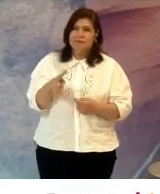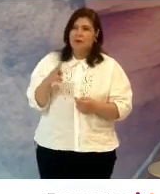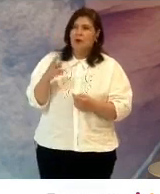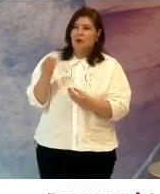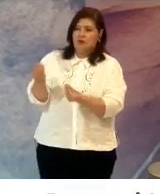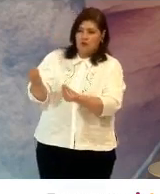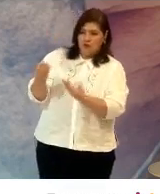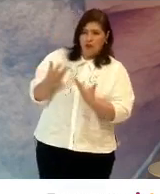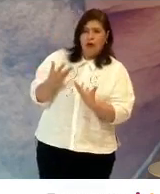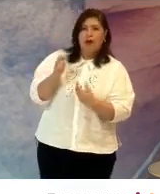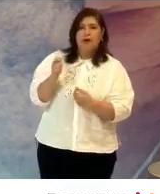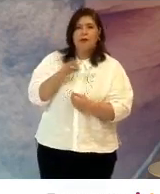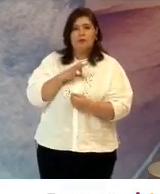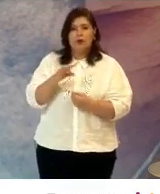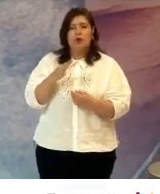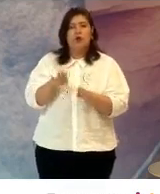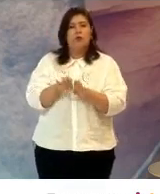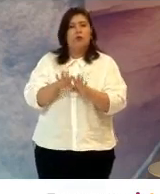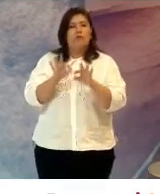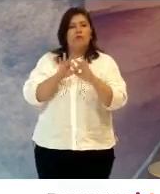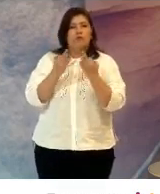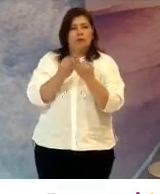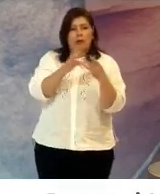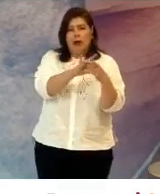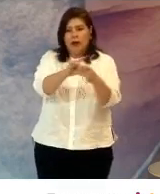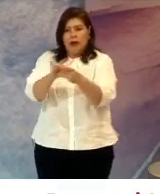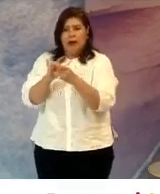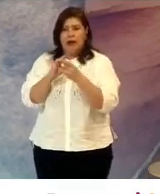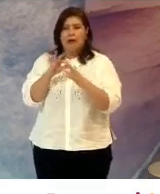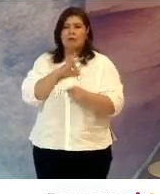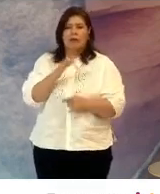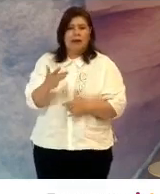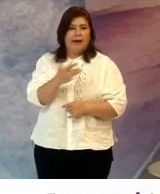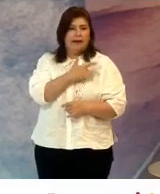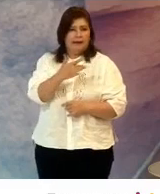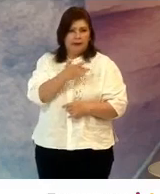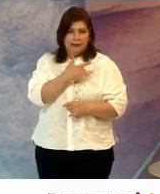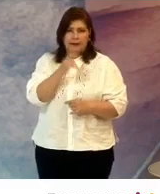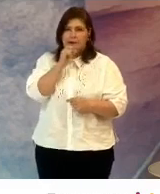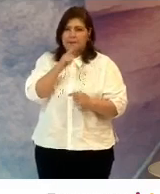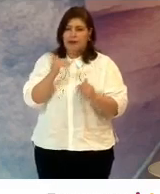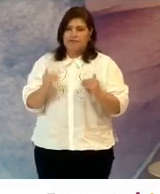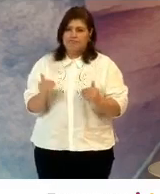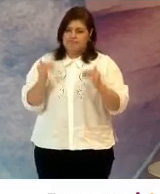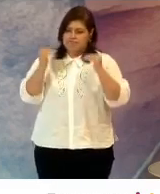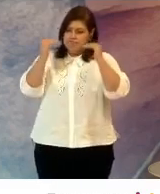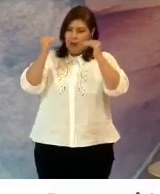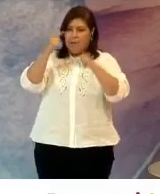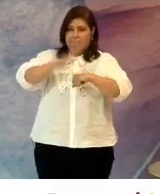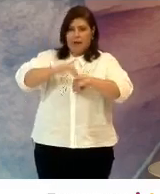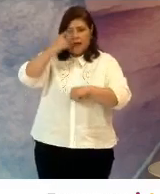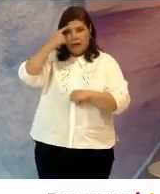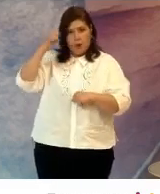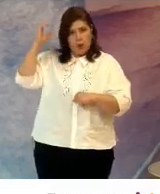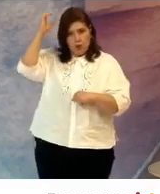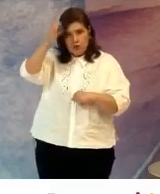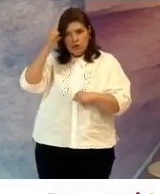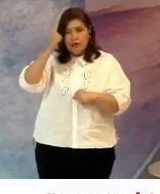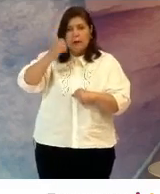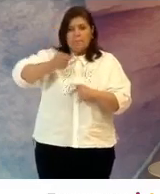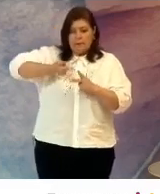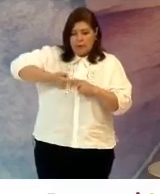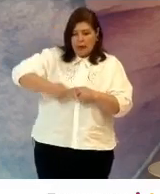importante de cómo conectamos con el corazón, cómo vamos elevando nuestra conciencia, pero comenzando de uno en